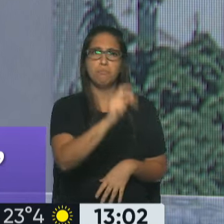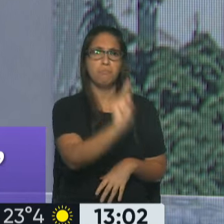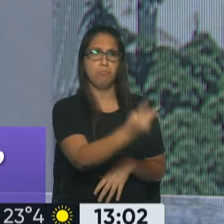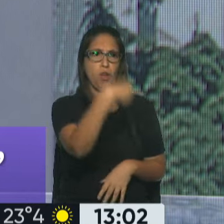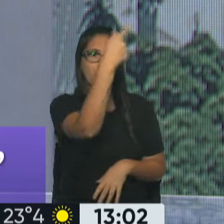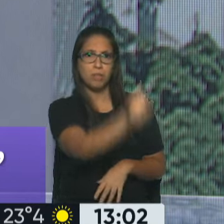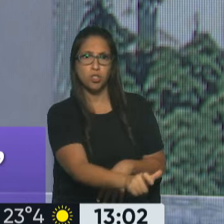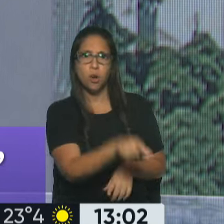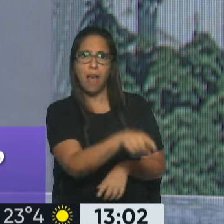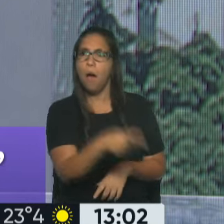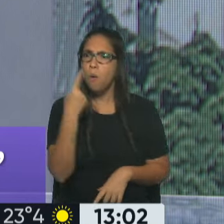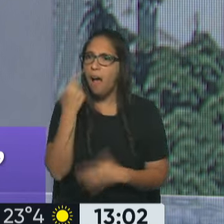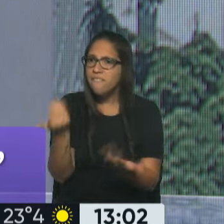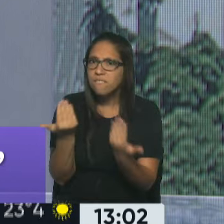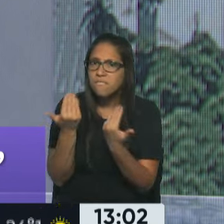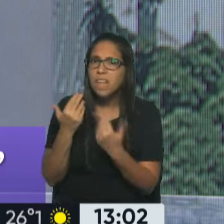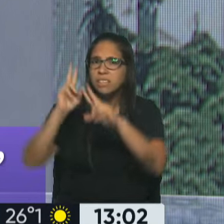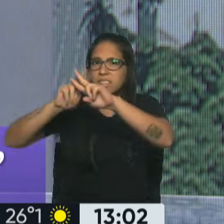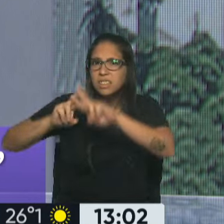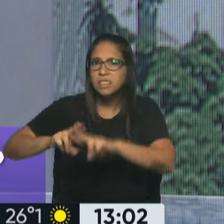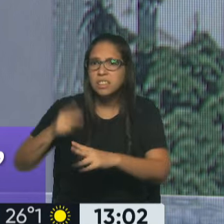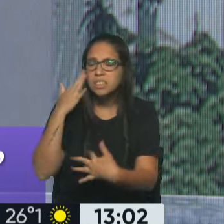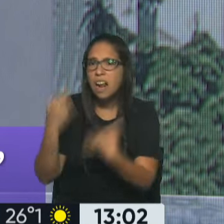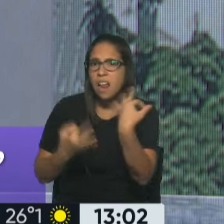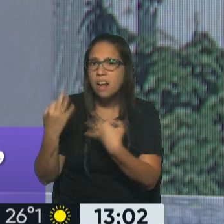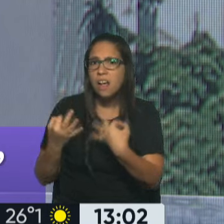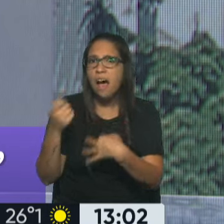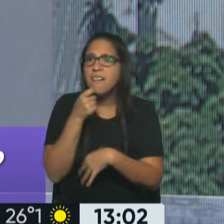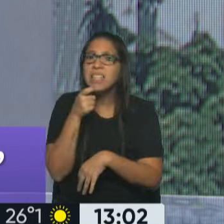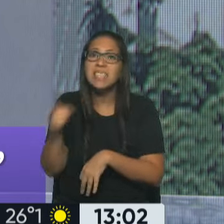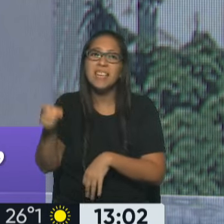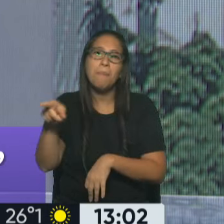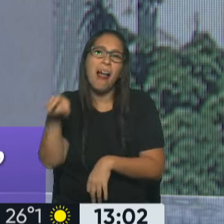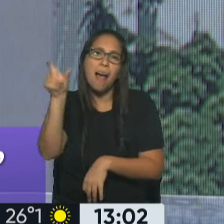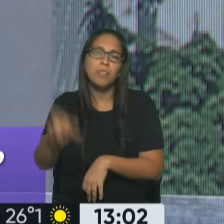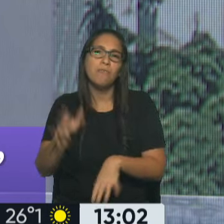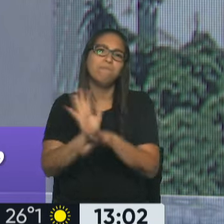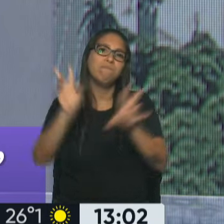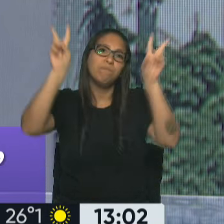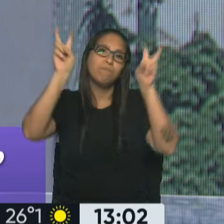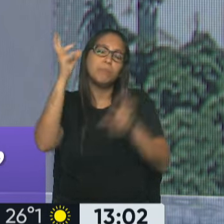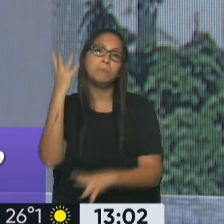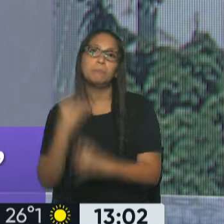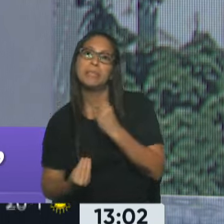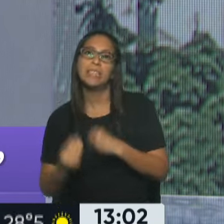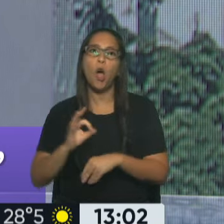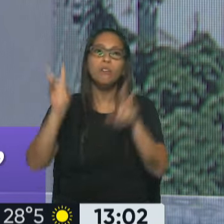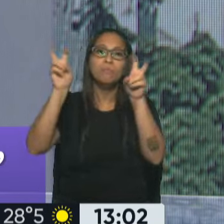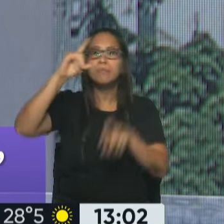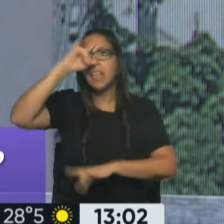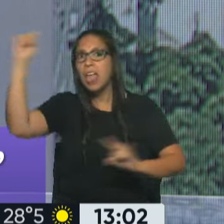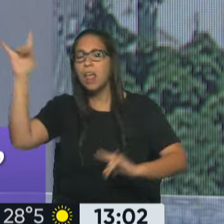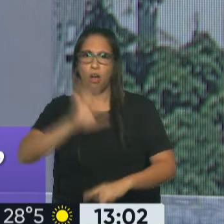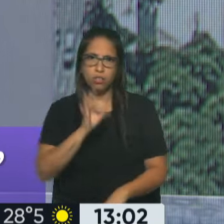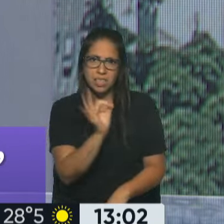Bueno, estudiémoslo a ver si realmente para él es una, comillas, travesura o una macana, o sabe fehacientemente que